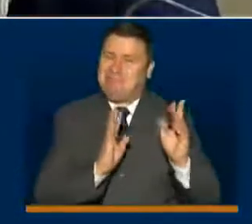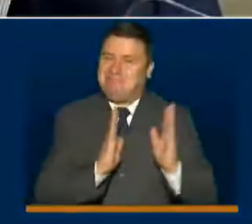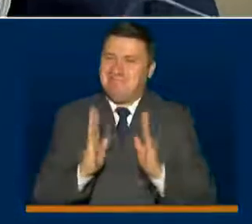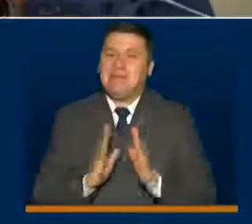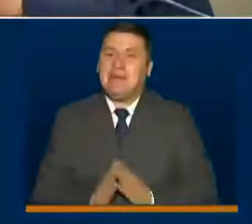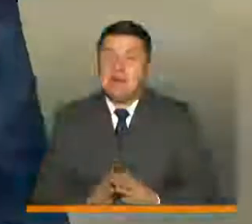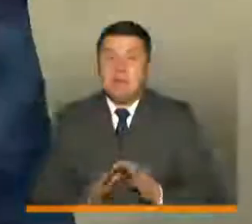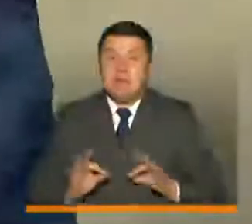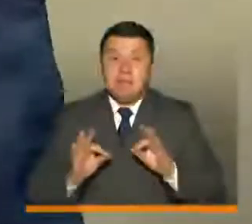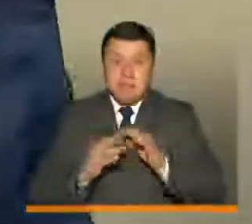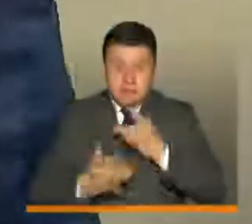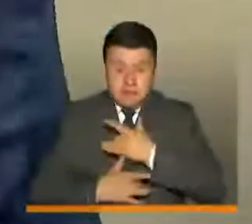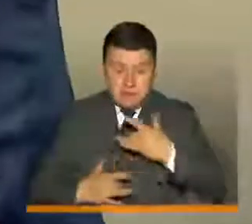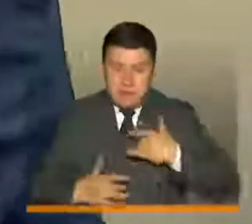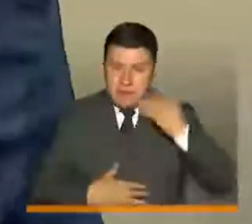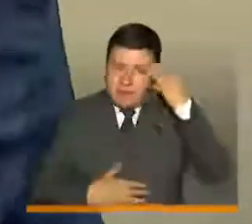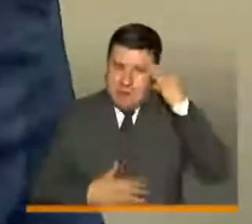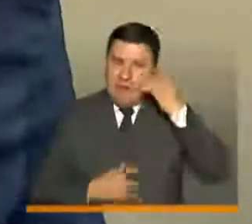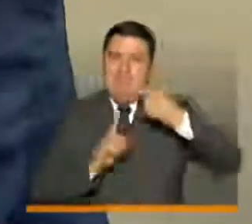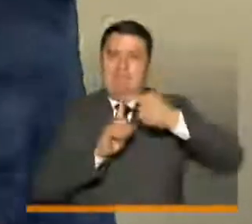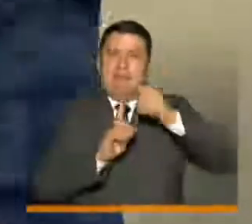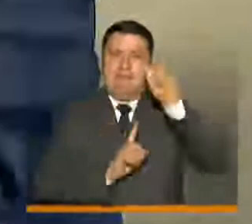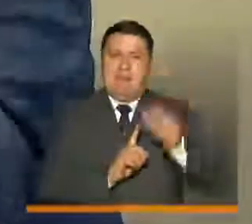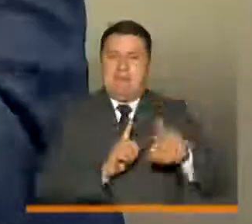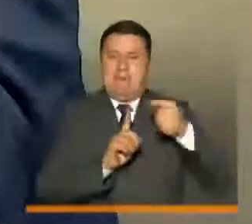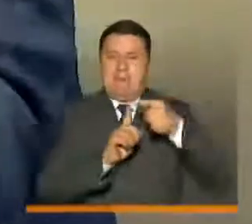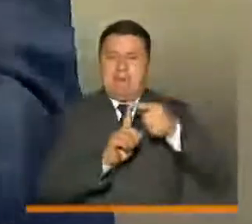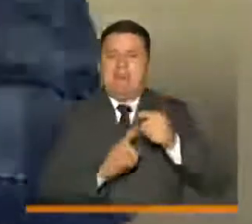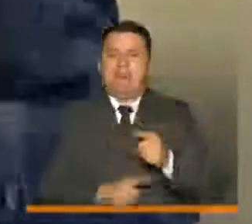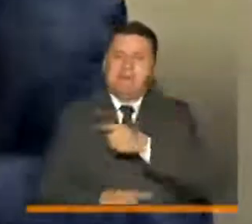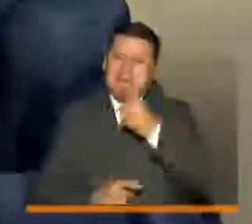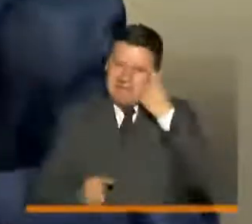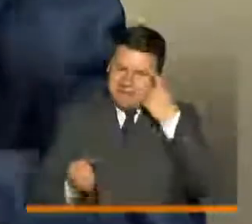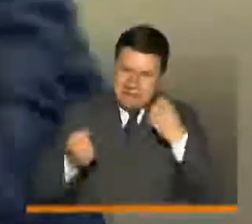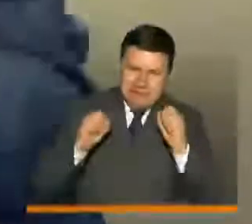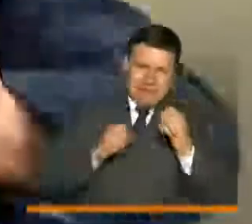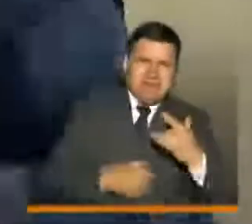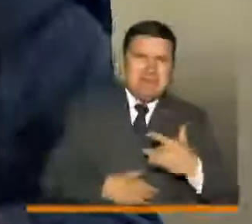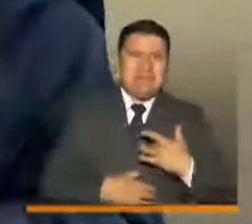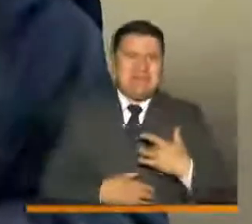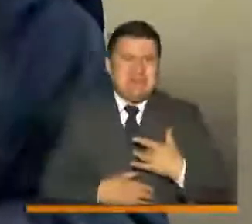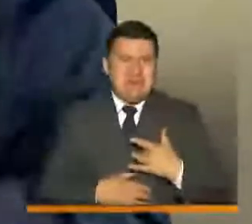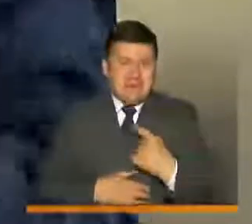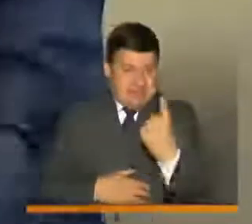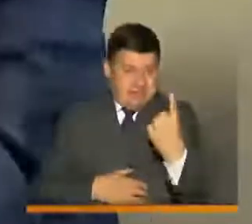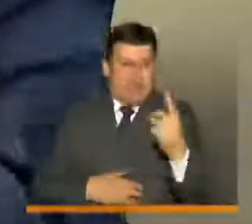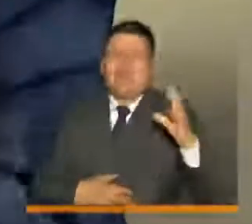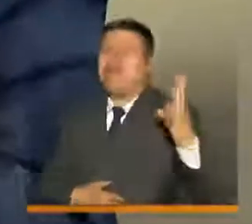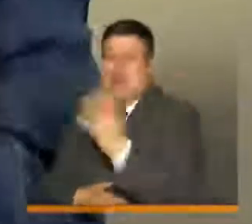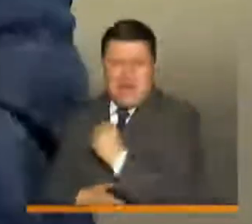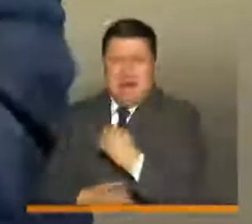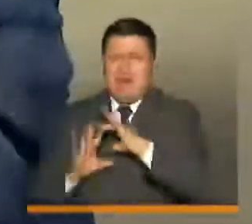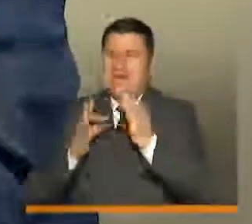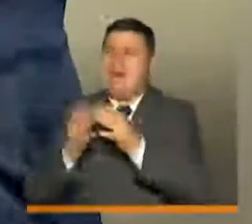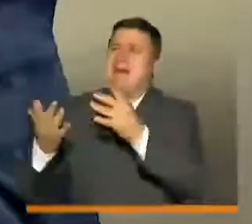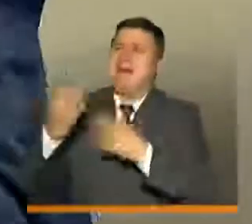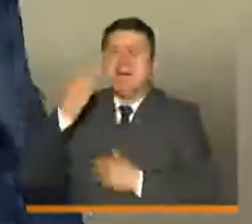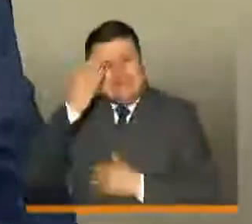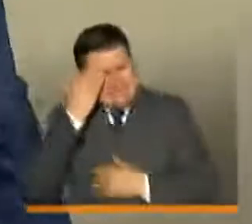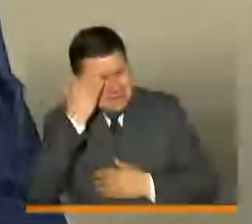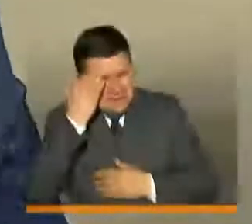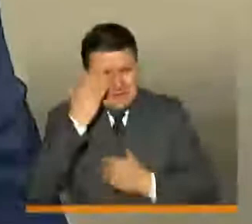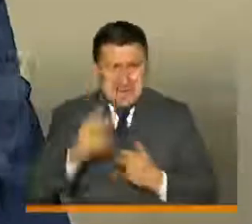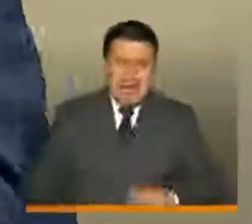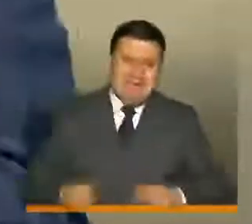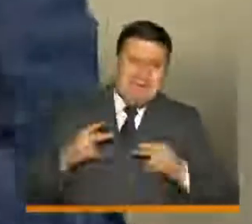porque la salud mental hay que hablarla en primera persona. Es decir, esa preocupación que ha sentido, la hemos sentido todos, por nuestro familiar, por